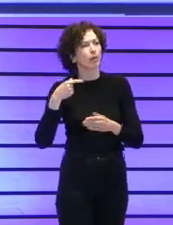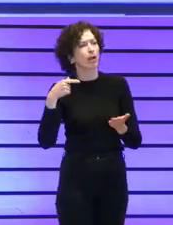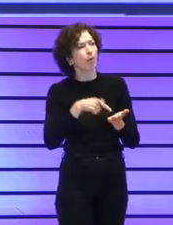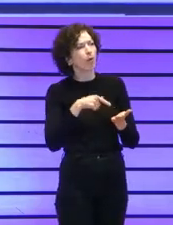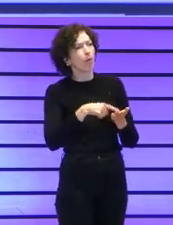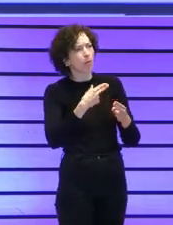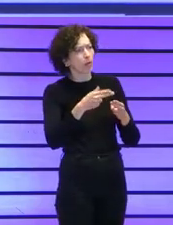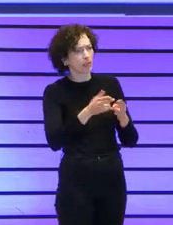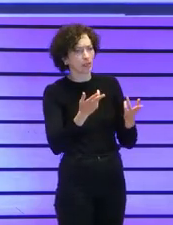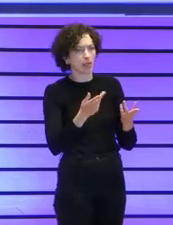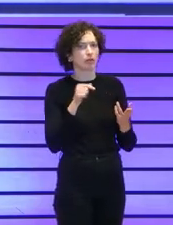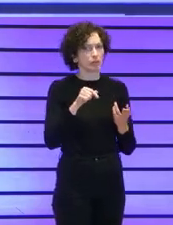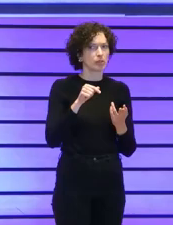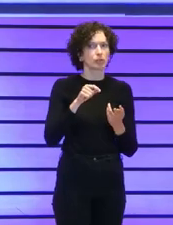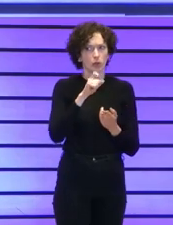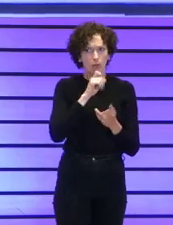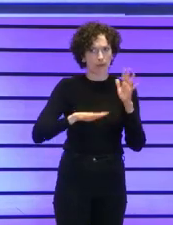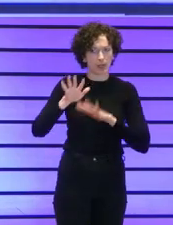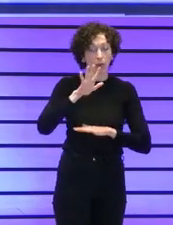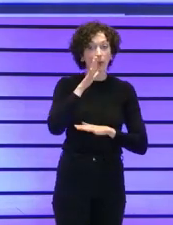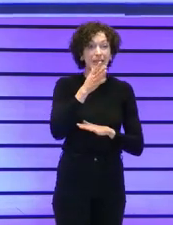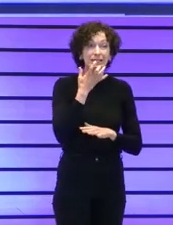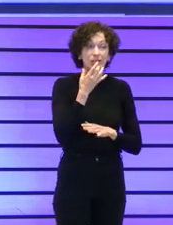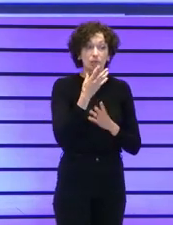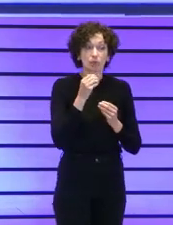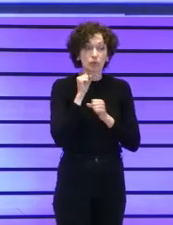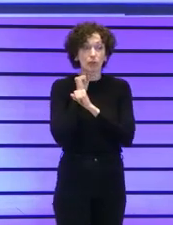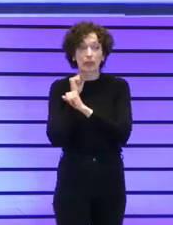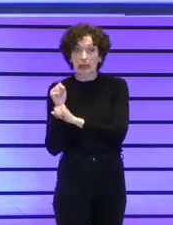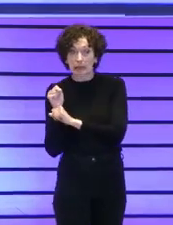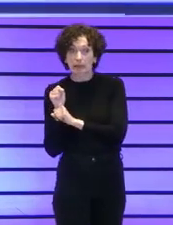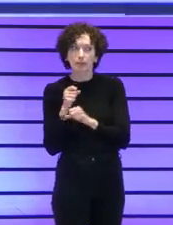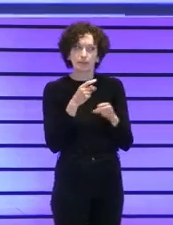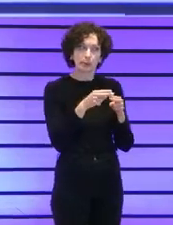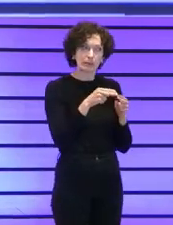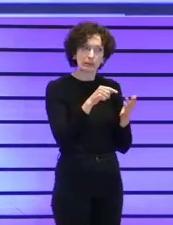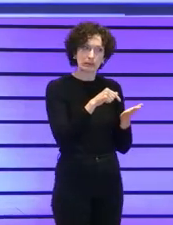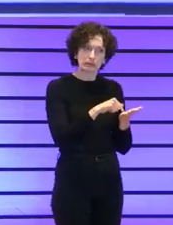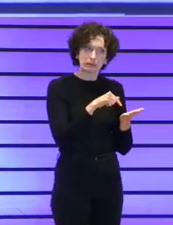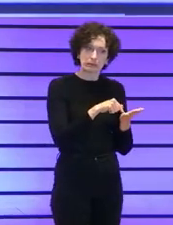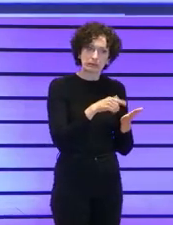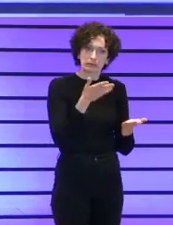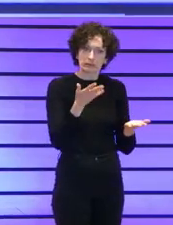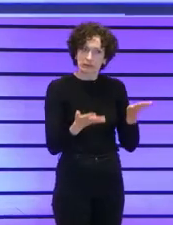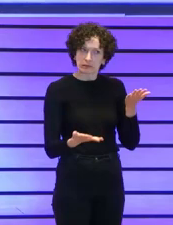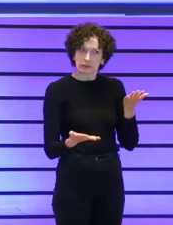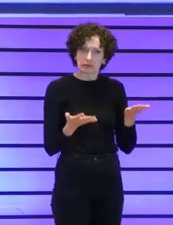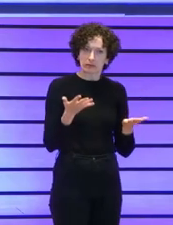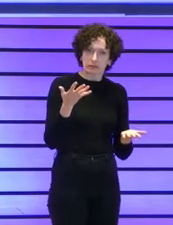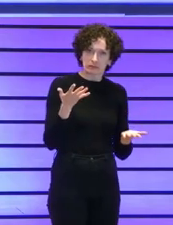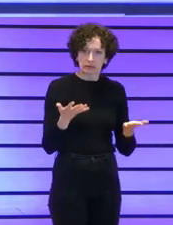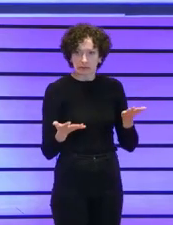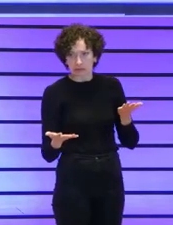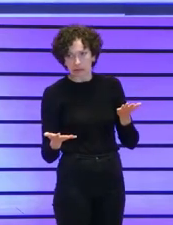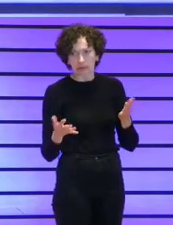juego, que es complicado, claro, porque cuanto más dependes, menos incidencia política está el horno para bollos, ¿no? Ya me